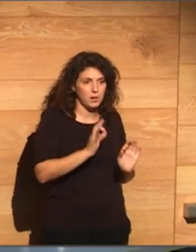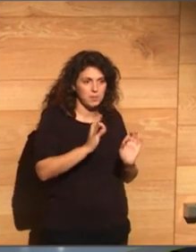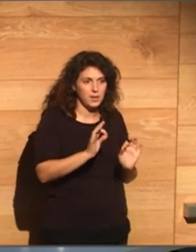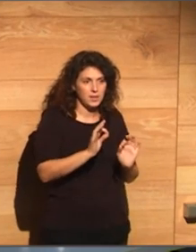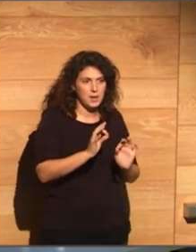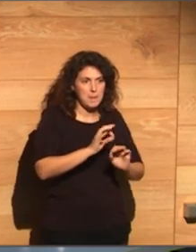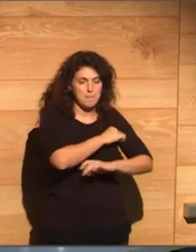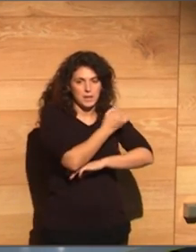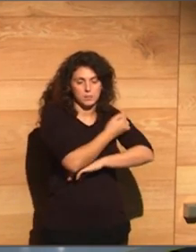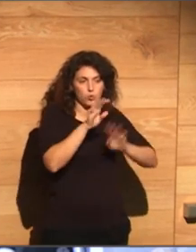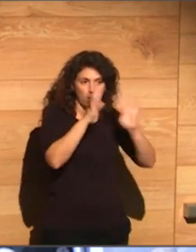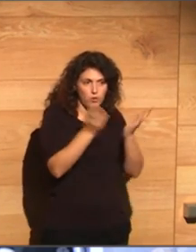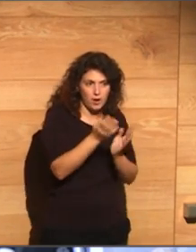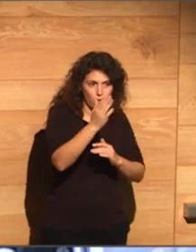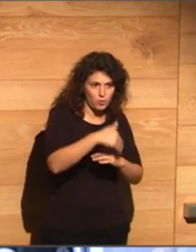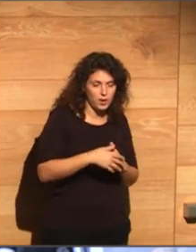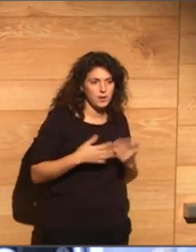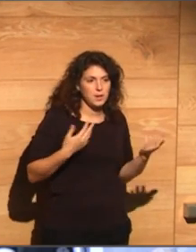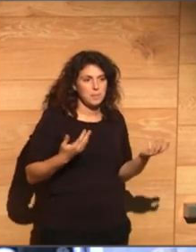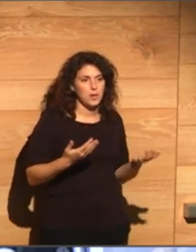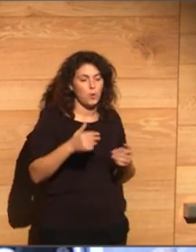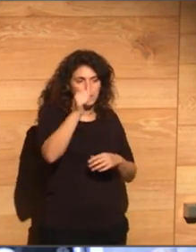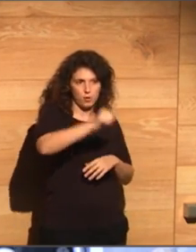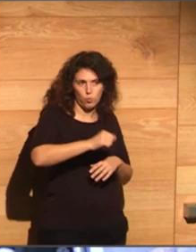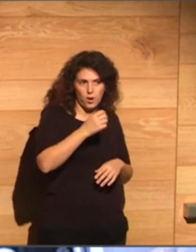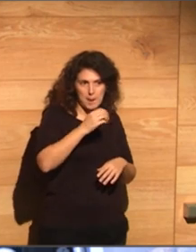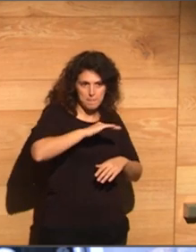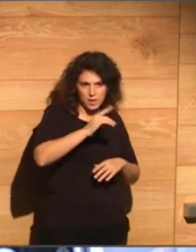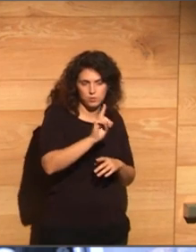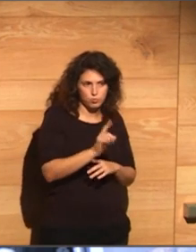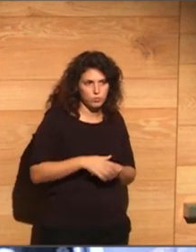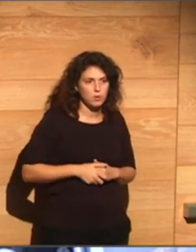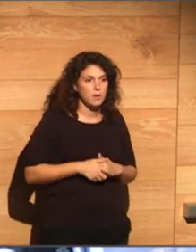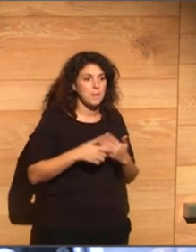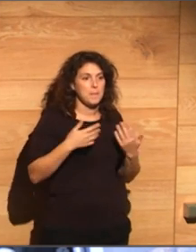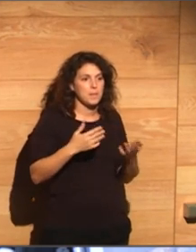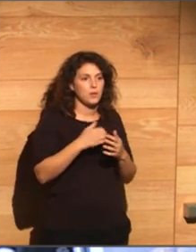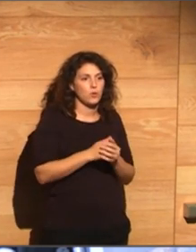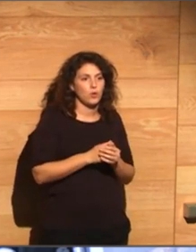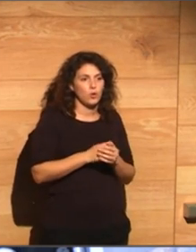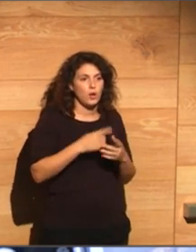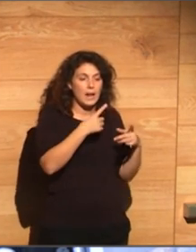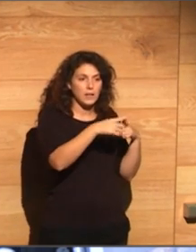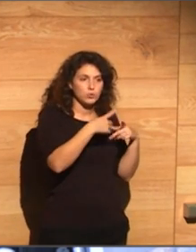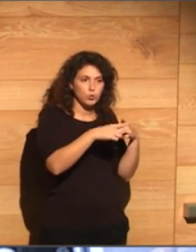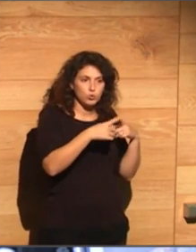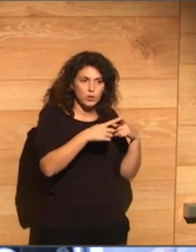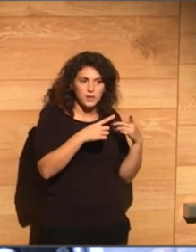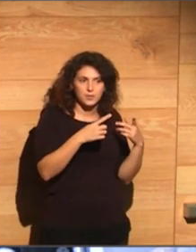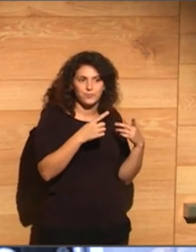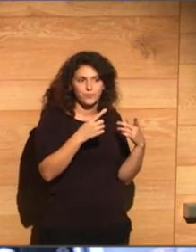de Patrimonio Nacional, pero no es una mala película. Simplemente las cosas no van tan engarzadas, hay cosas que son